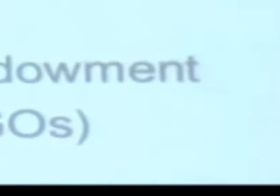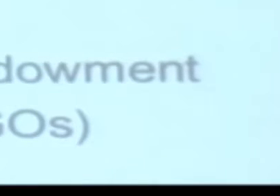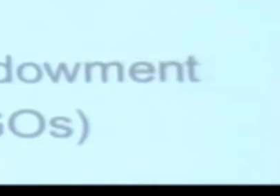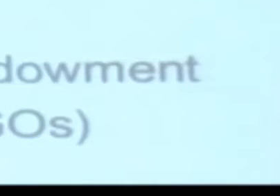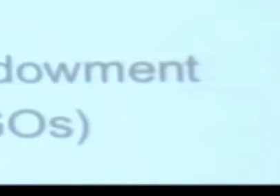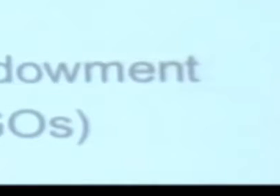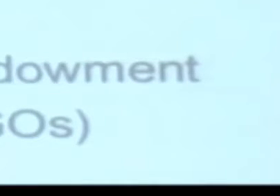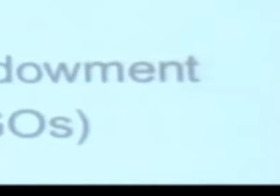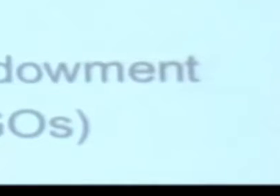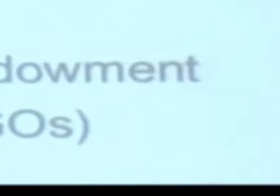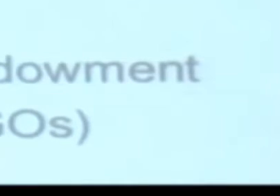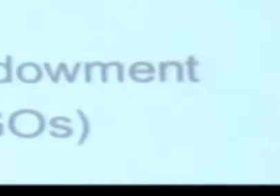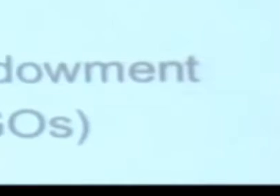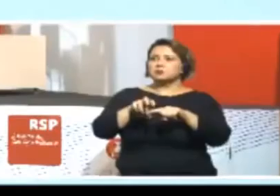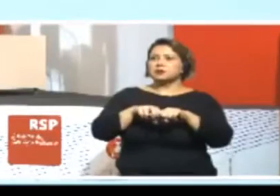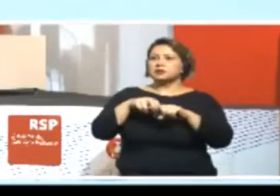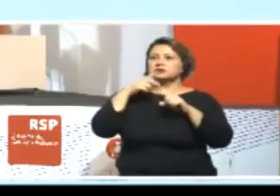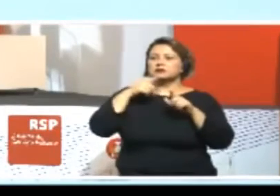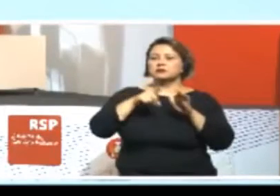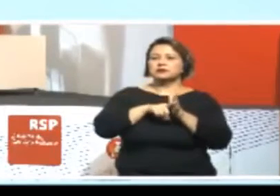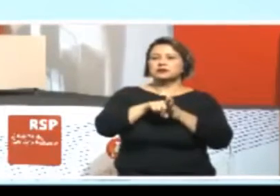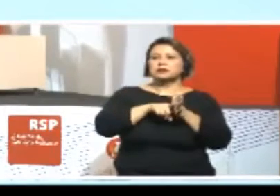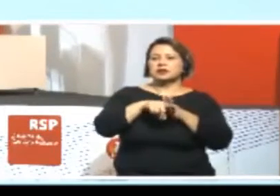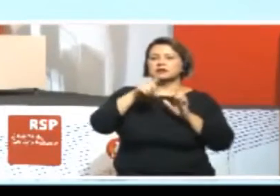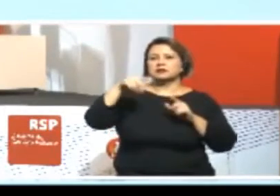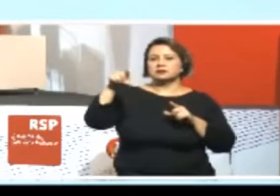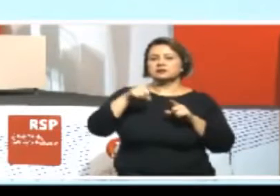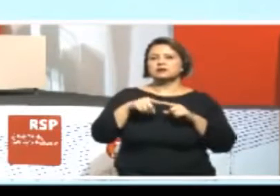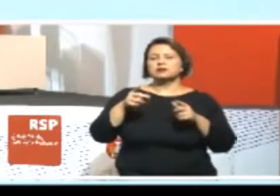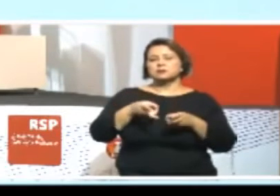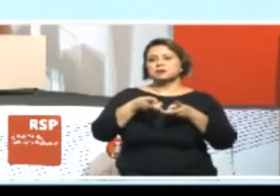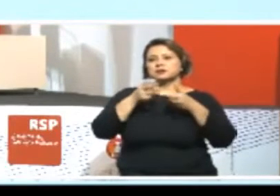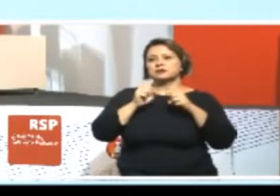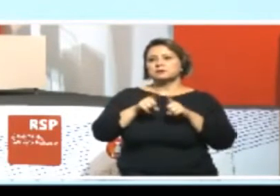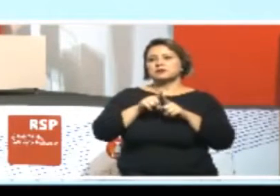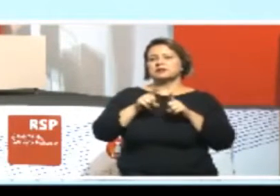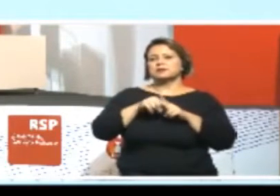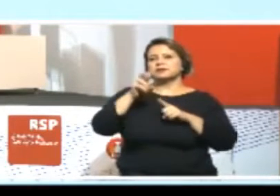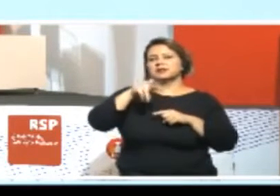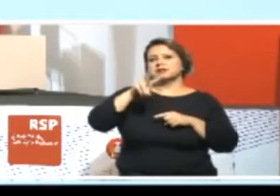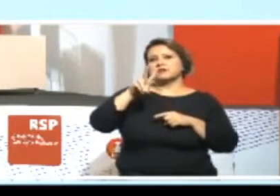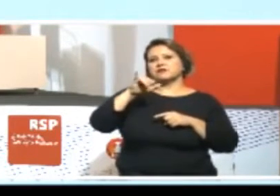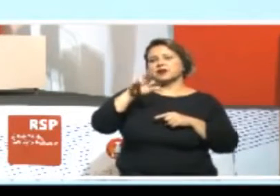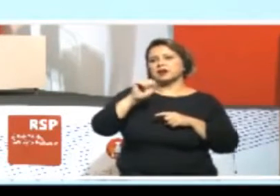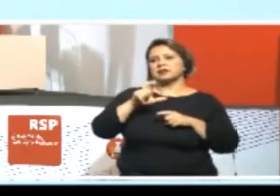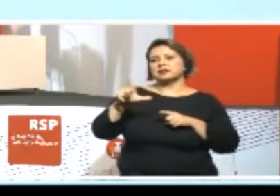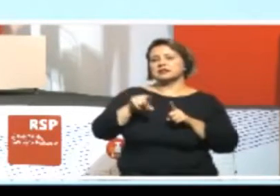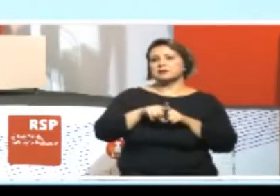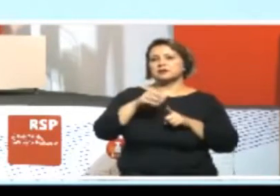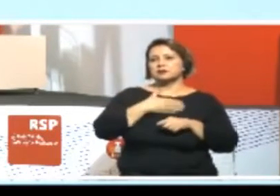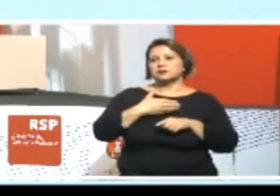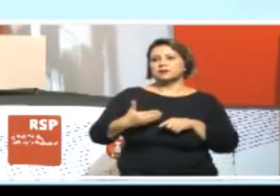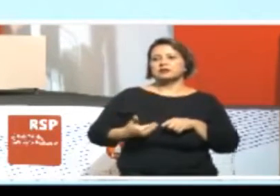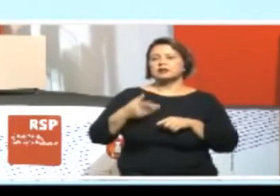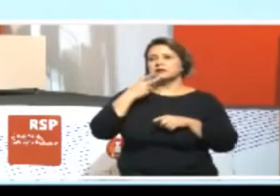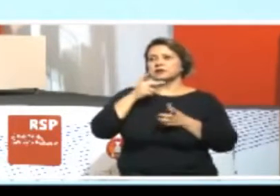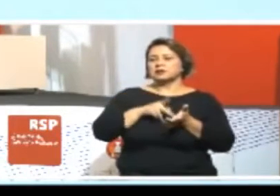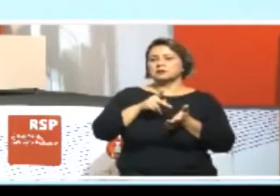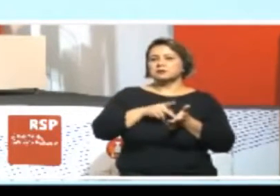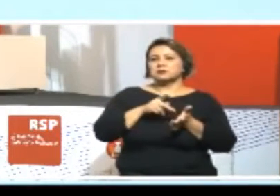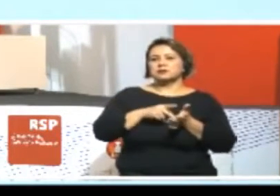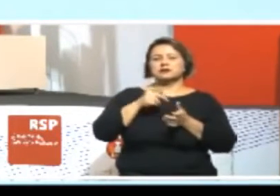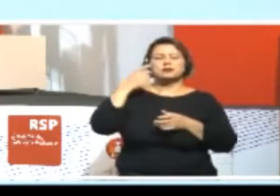de todos los análisis que he hecho, pude decir que esa variación en la gobernanza se deben a factores políticos,